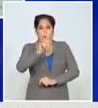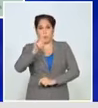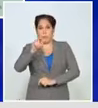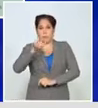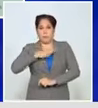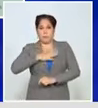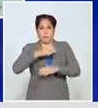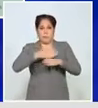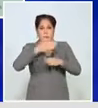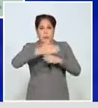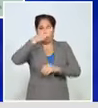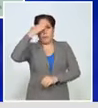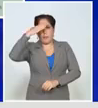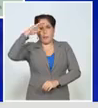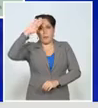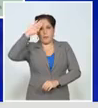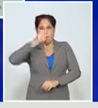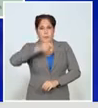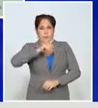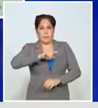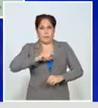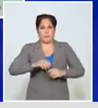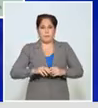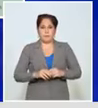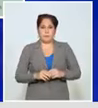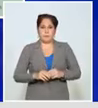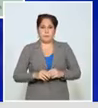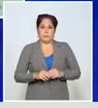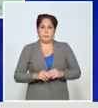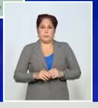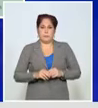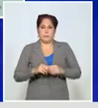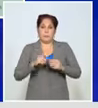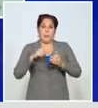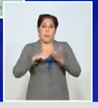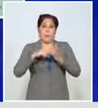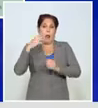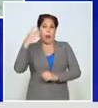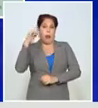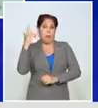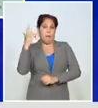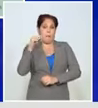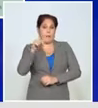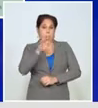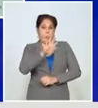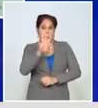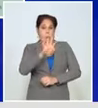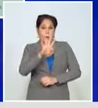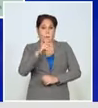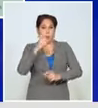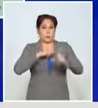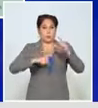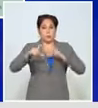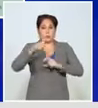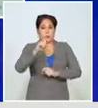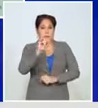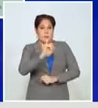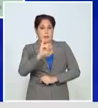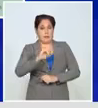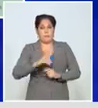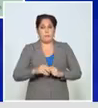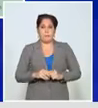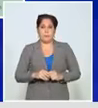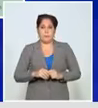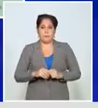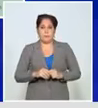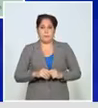autóctonos en el día de ayer. Palma Soriano con 4, Contramaestre con 6,